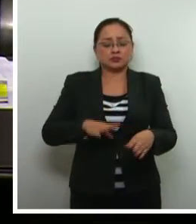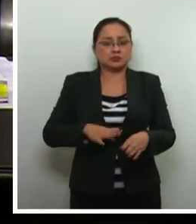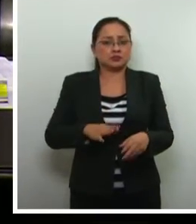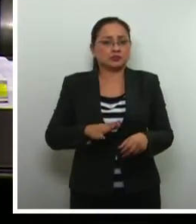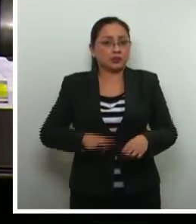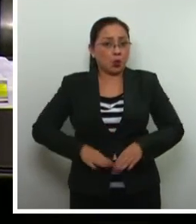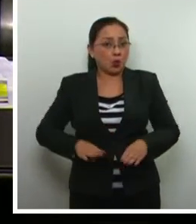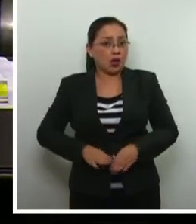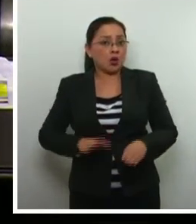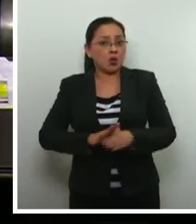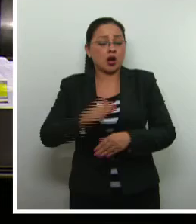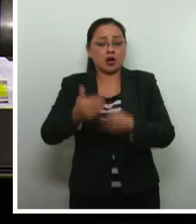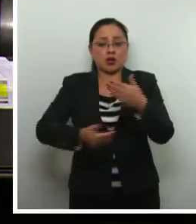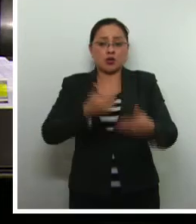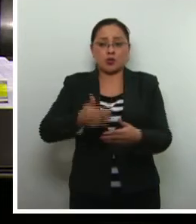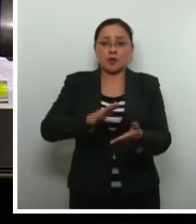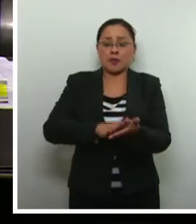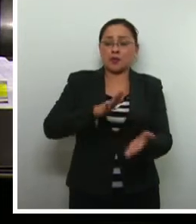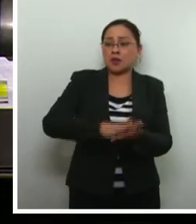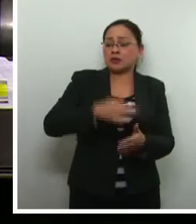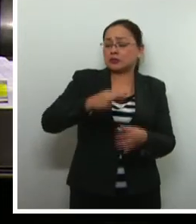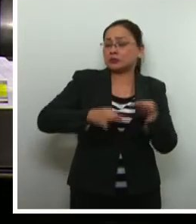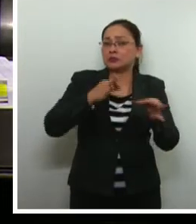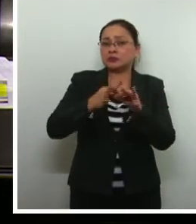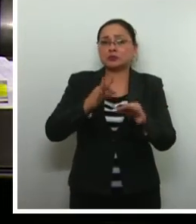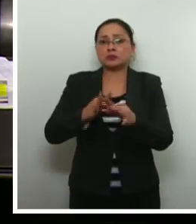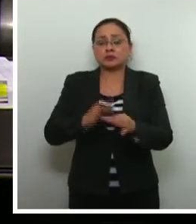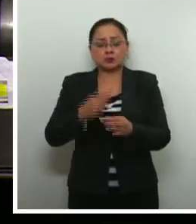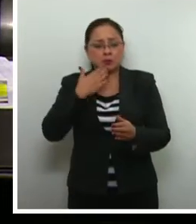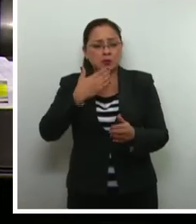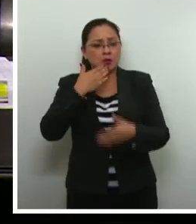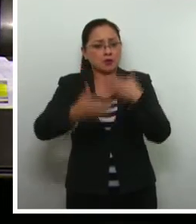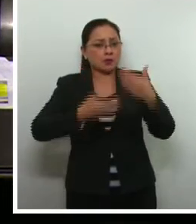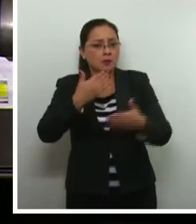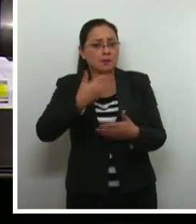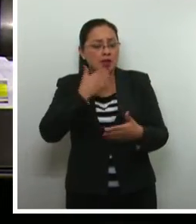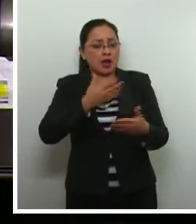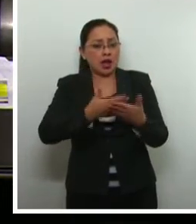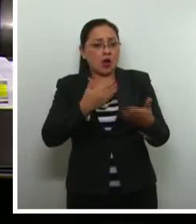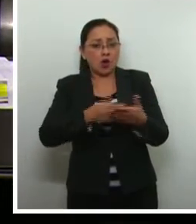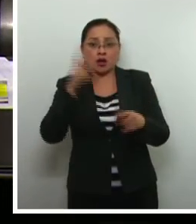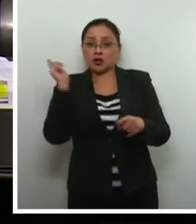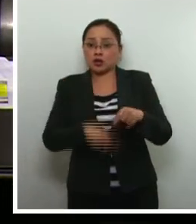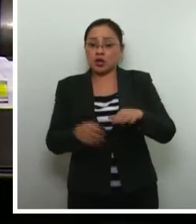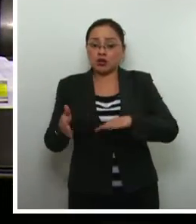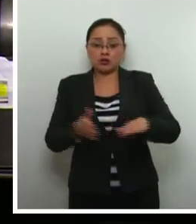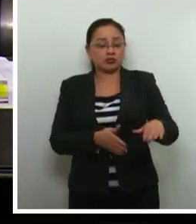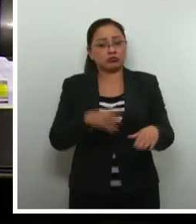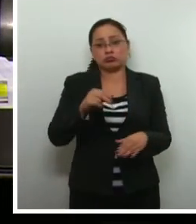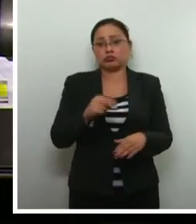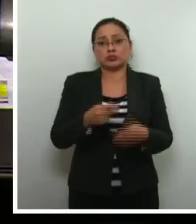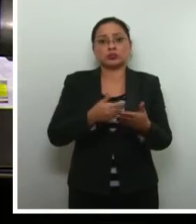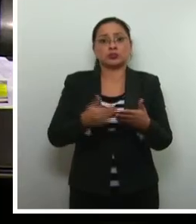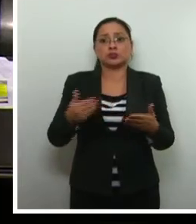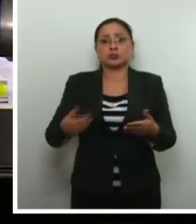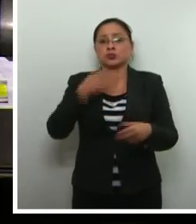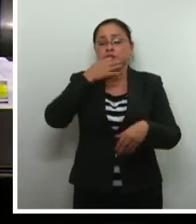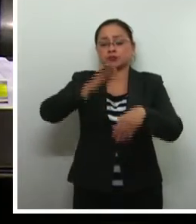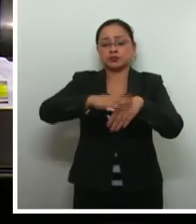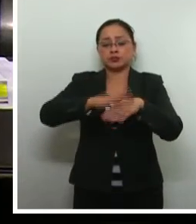un proceso de mayor polarización cuando ha sido exitoso el trabajo de día de hoy. Así es que voy a